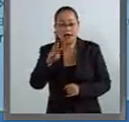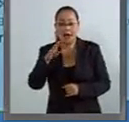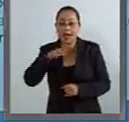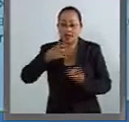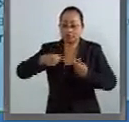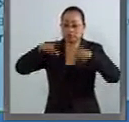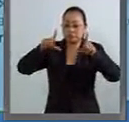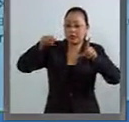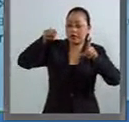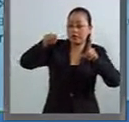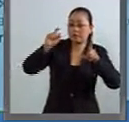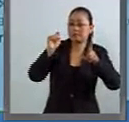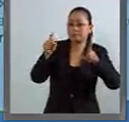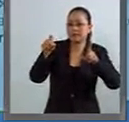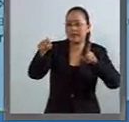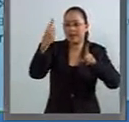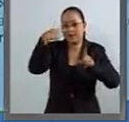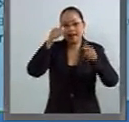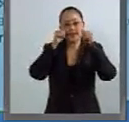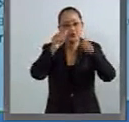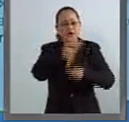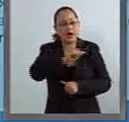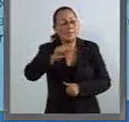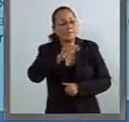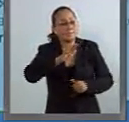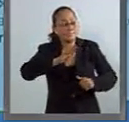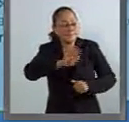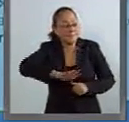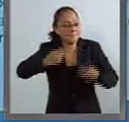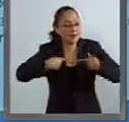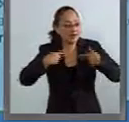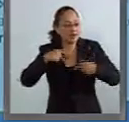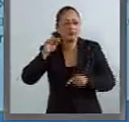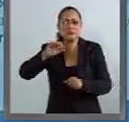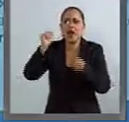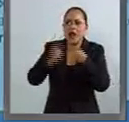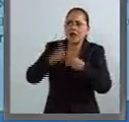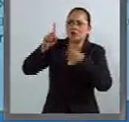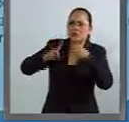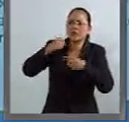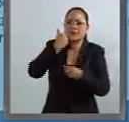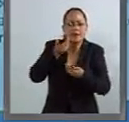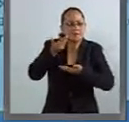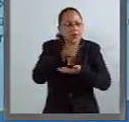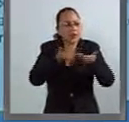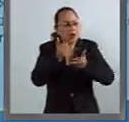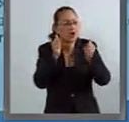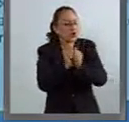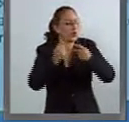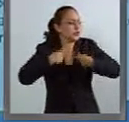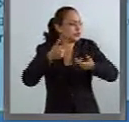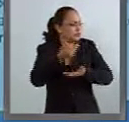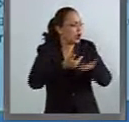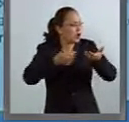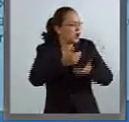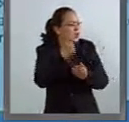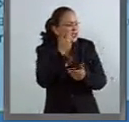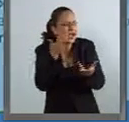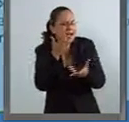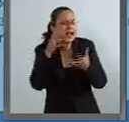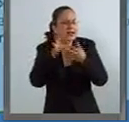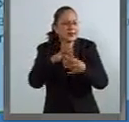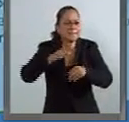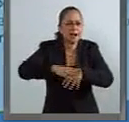específica de atención al ciudadano. Ahí observamos que buscan interactuar con la gente y buscan generar